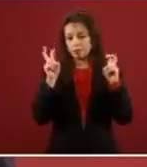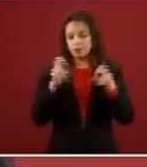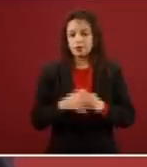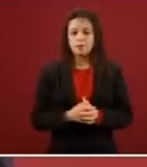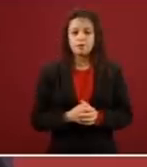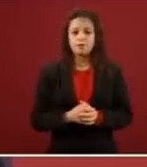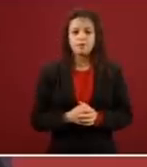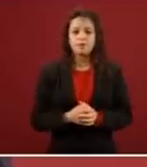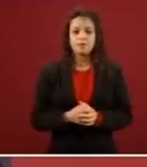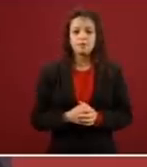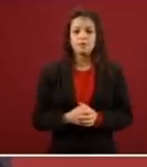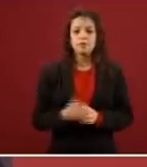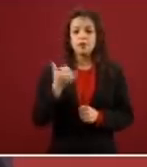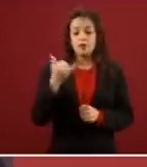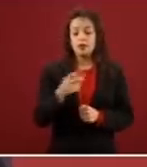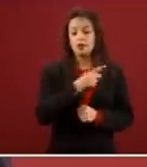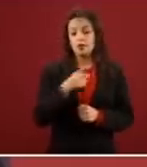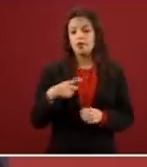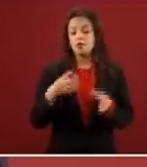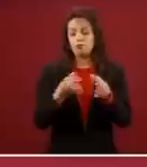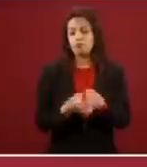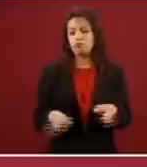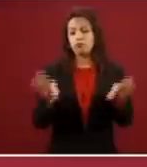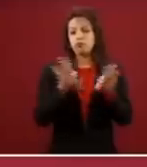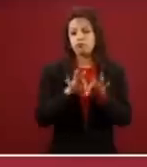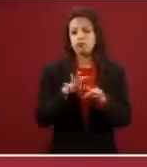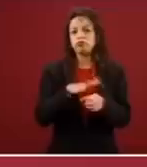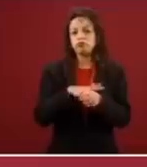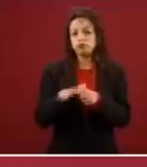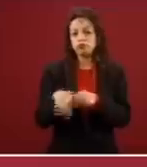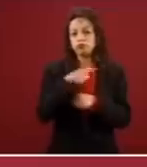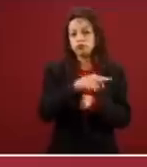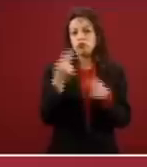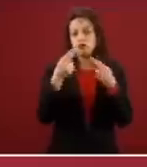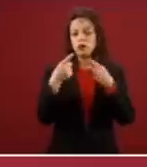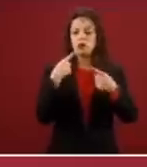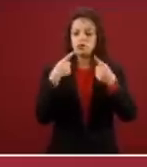mantener la relación con los familiares